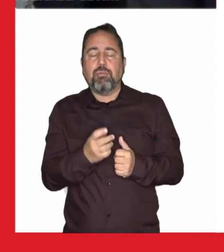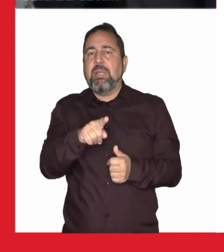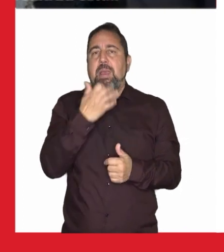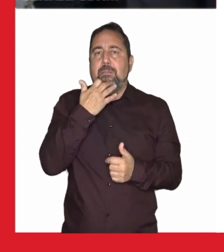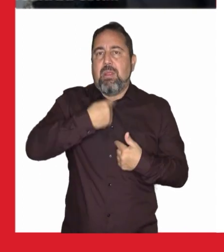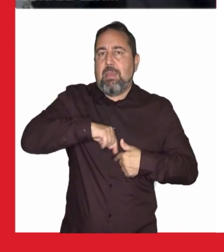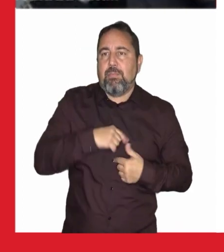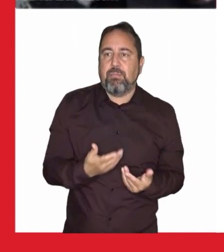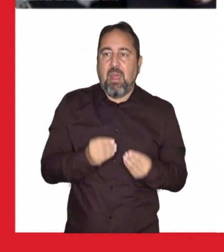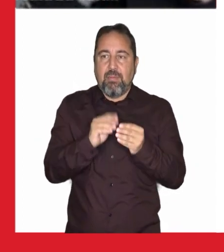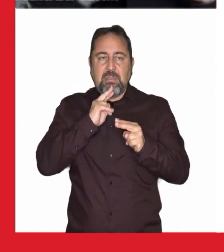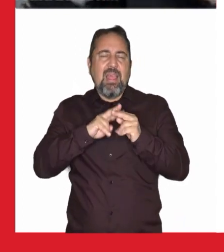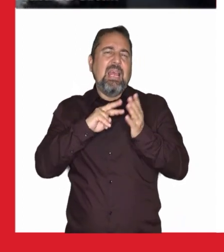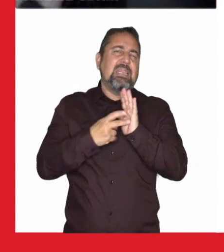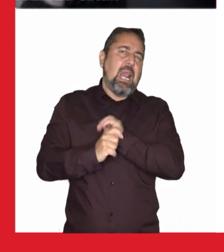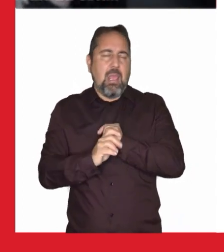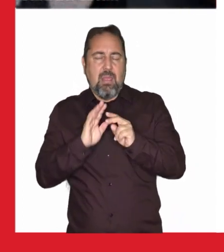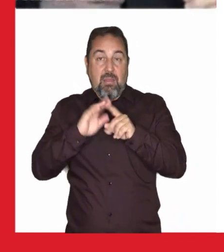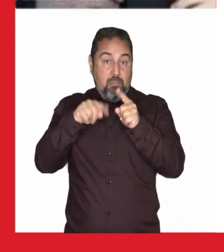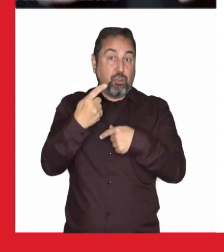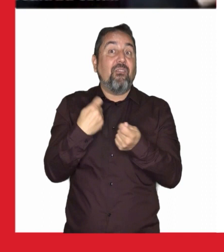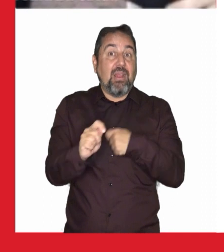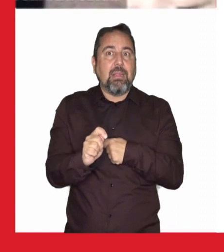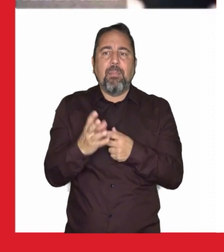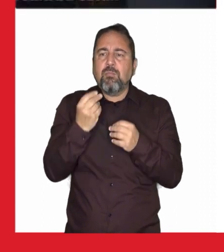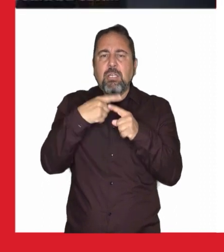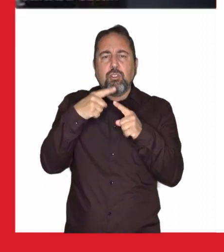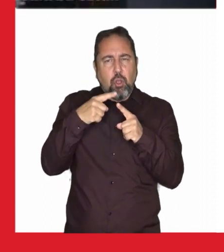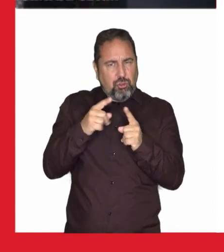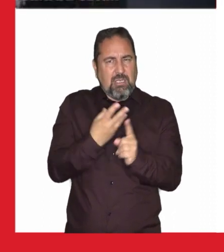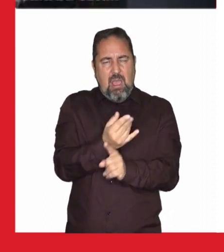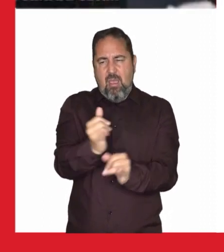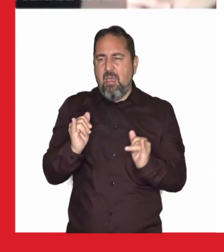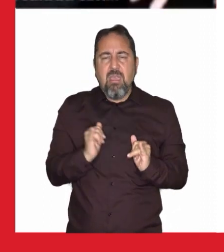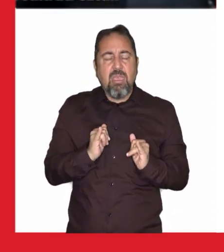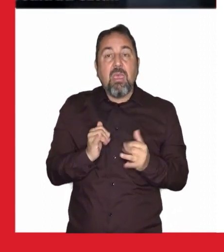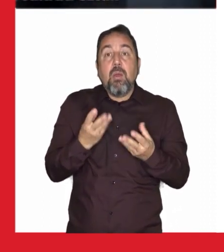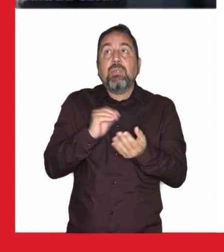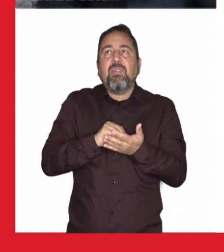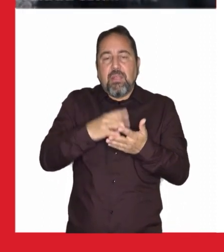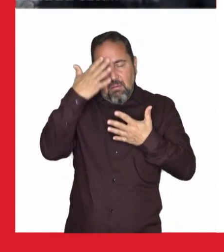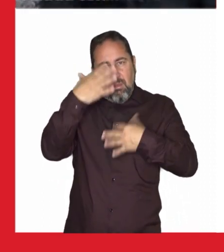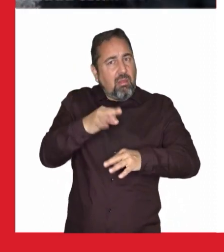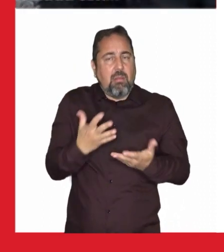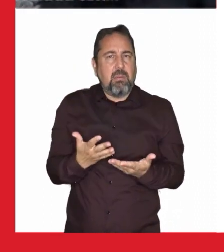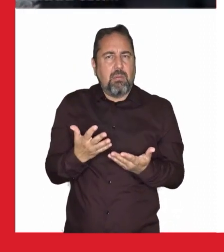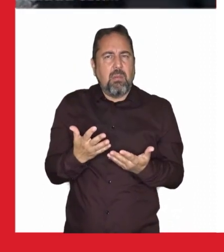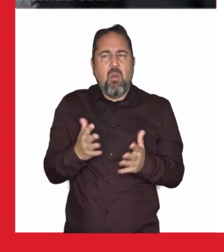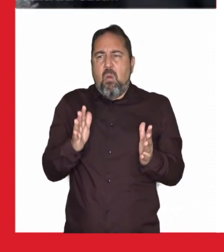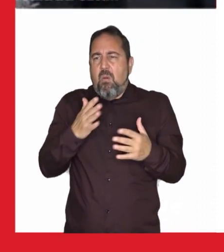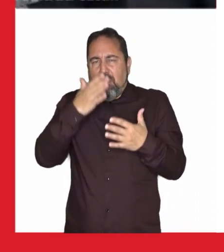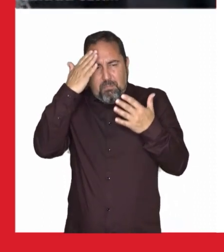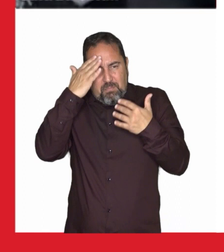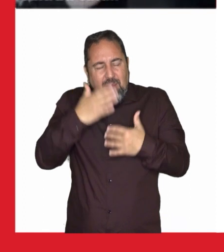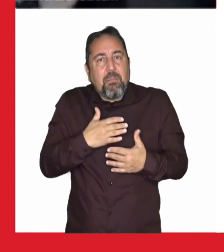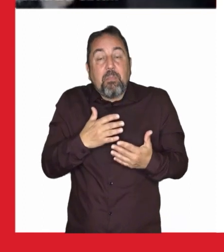además de producir. ¿Sí? Es decir, que nosotras, por ejemplo, para poder hacer esto que hacemos de ENCA, la cantidad de cosas que hay alrededor de esto, a